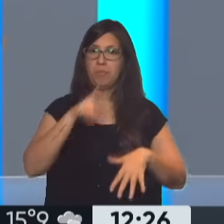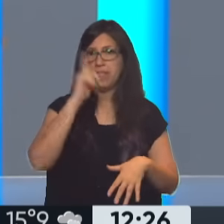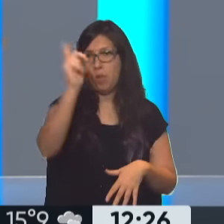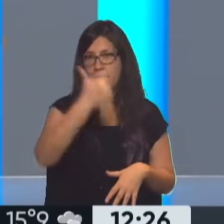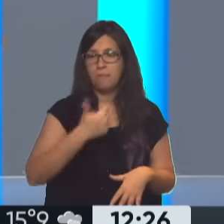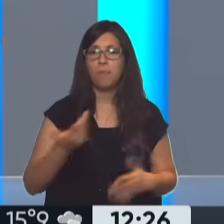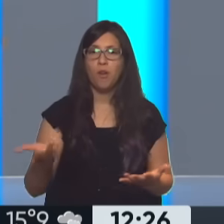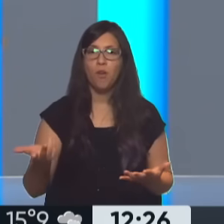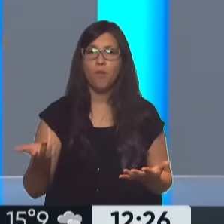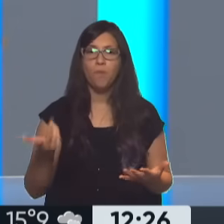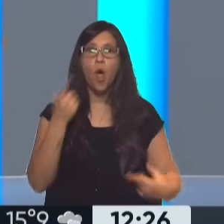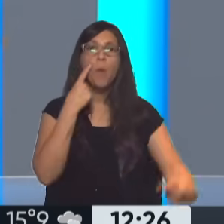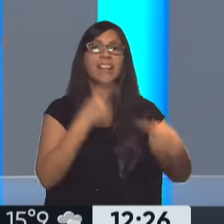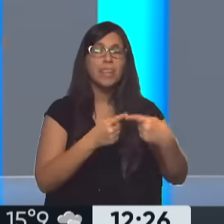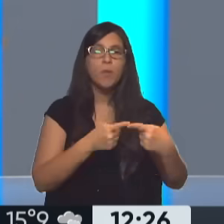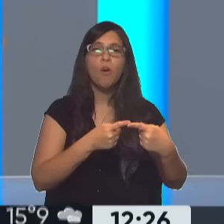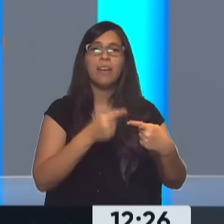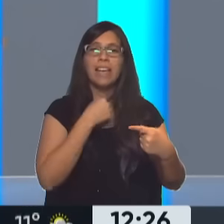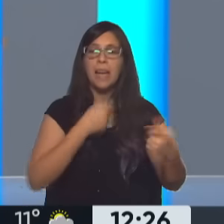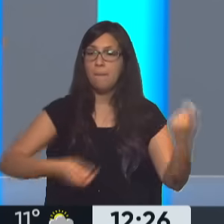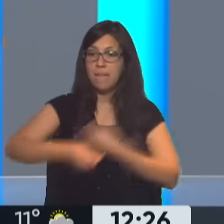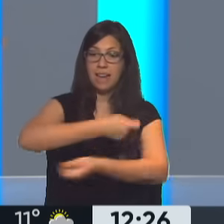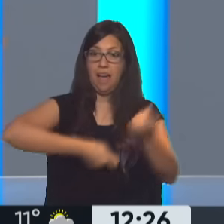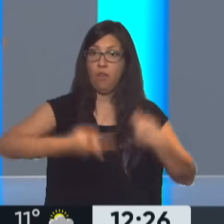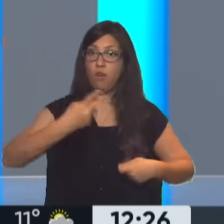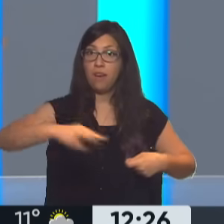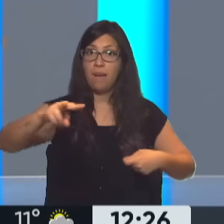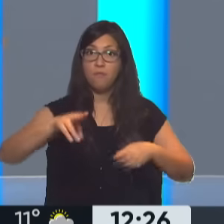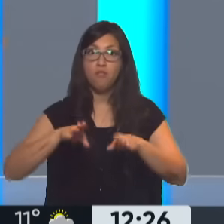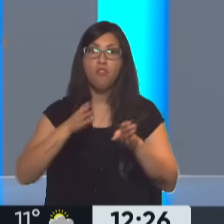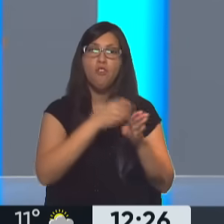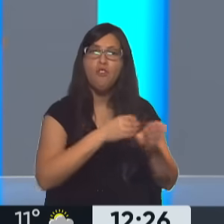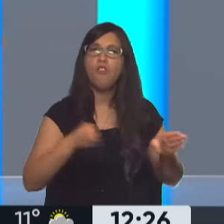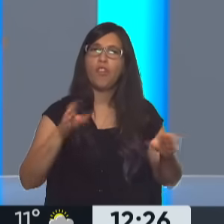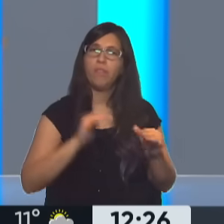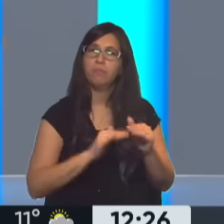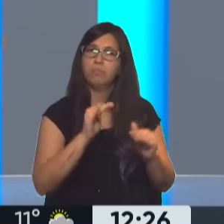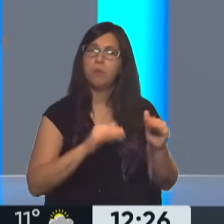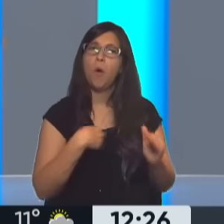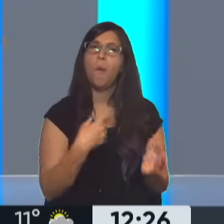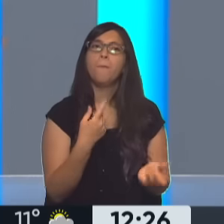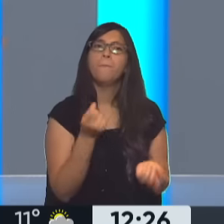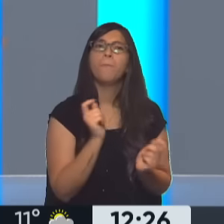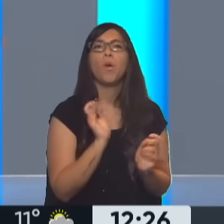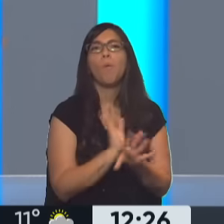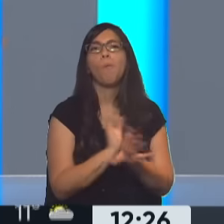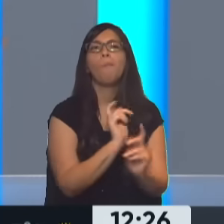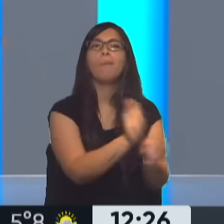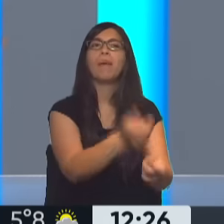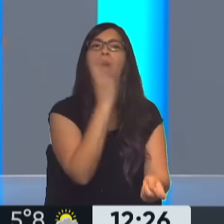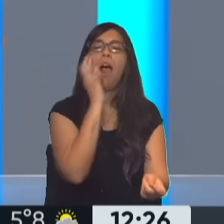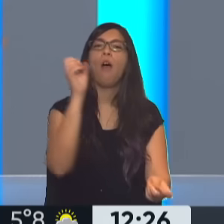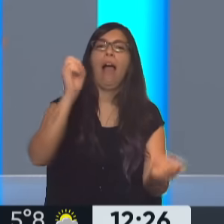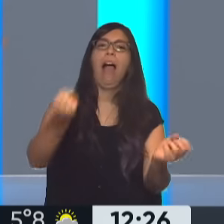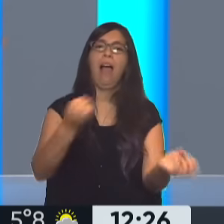pero el sentido era Ordenar el mercado cambiario Buscar que con algún premio adicional eh aparecieran los dólares